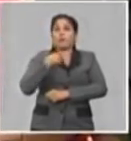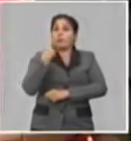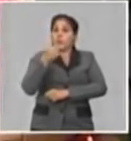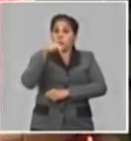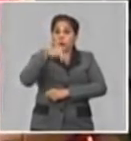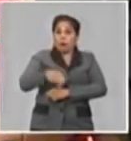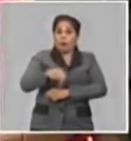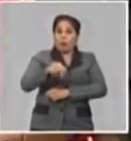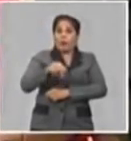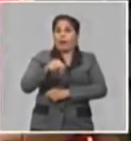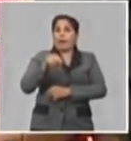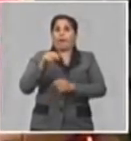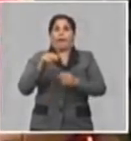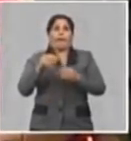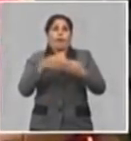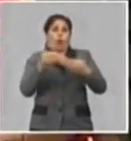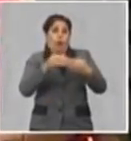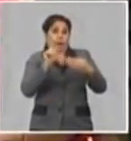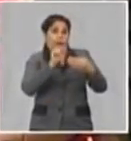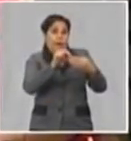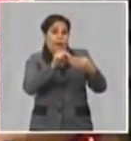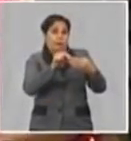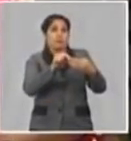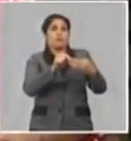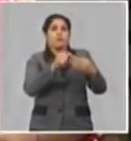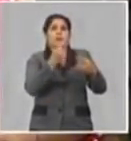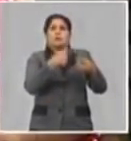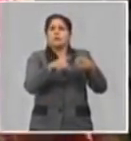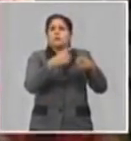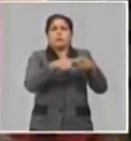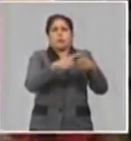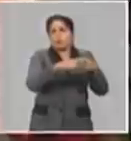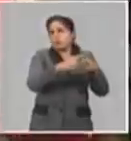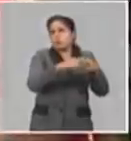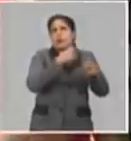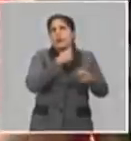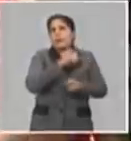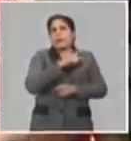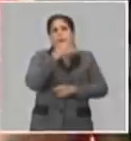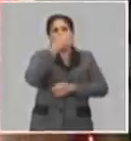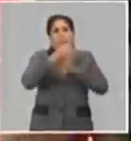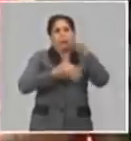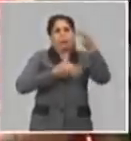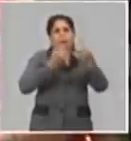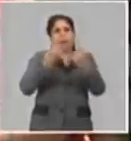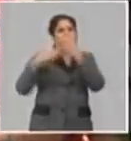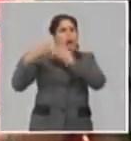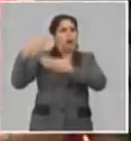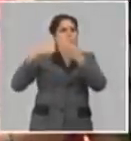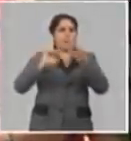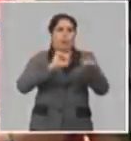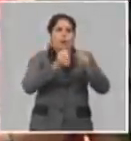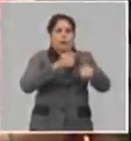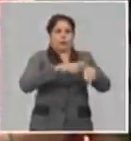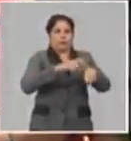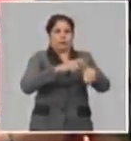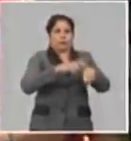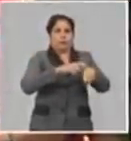en MLC? El amplio surtido, el surtido profundo, tal y como se explicó anteriormente para ahorrar